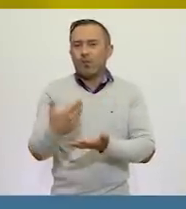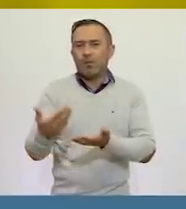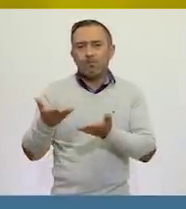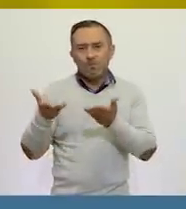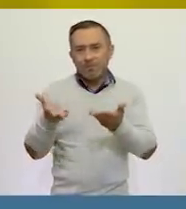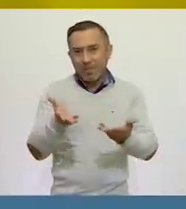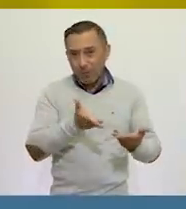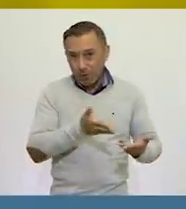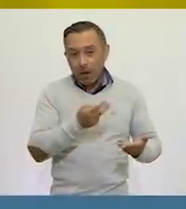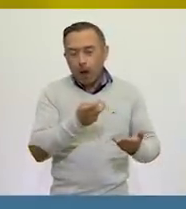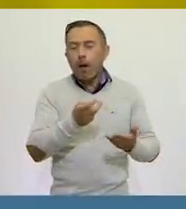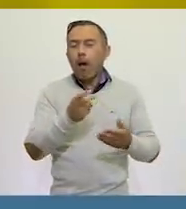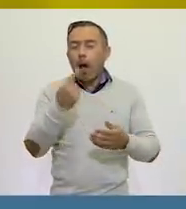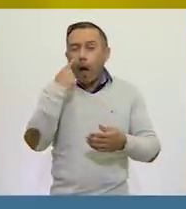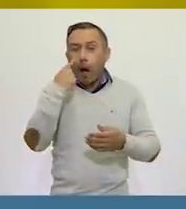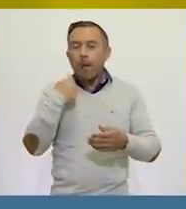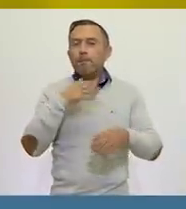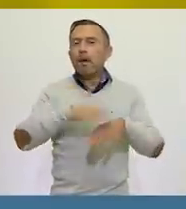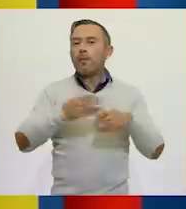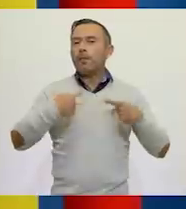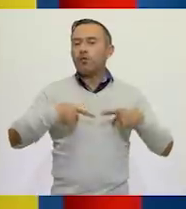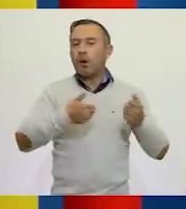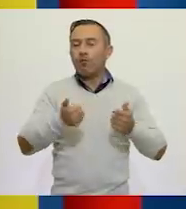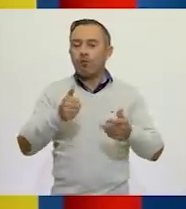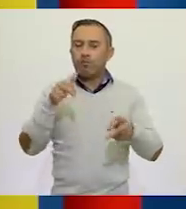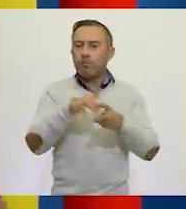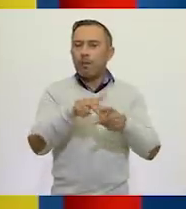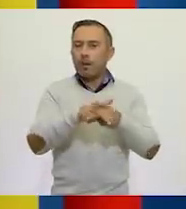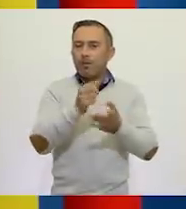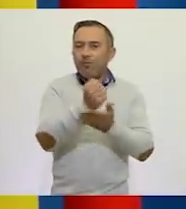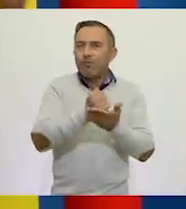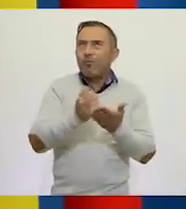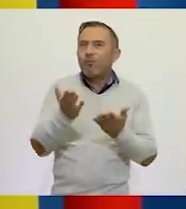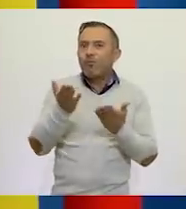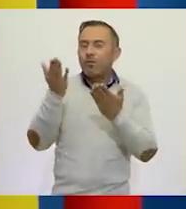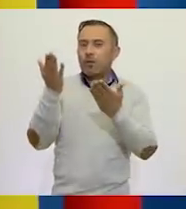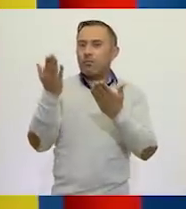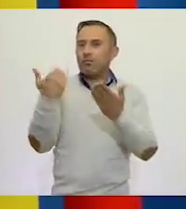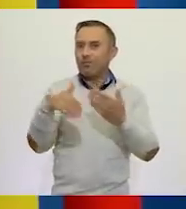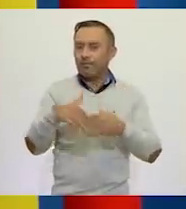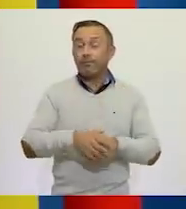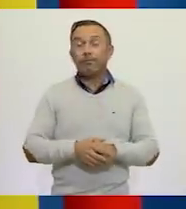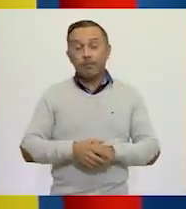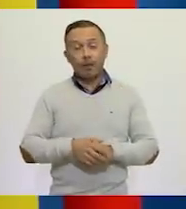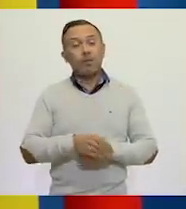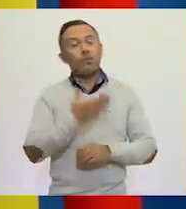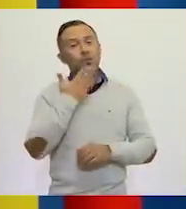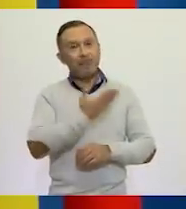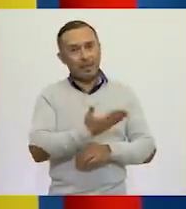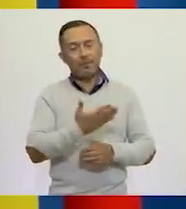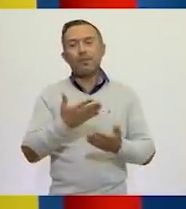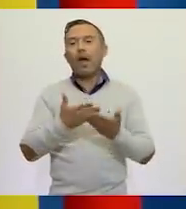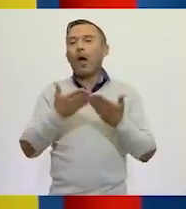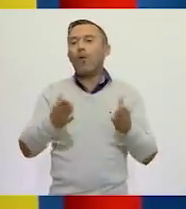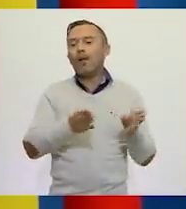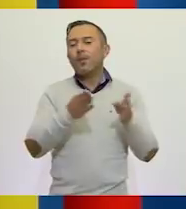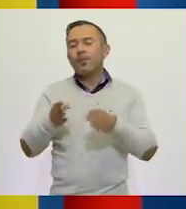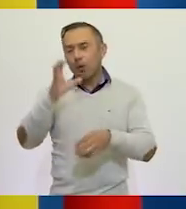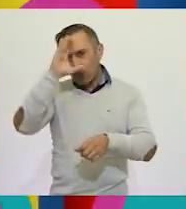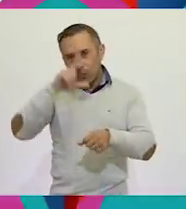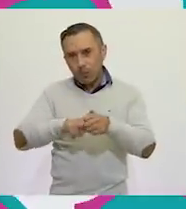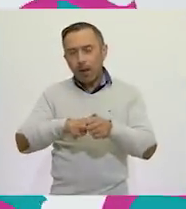más frecuentes y más relevantes. Muy bien, Juan Carlos. Ahora vayamos a ver los aspectos generales de la cultura mexica.